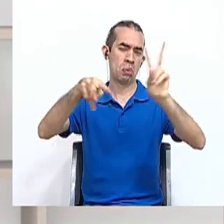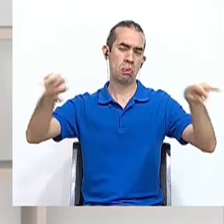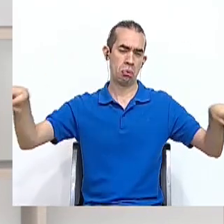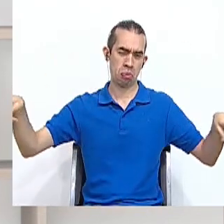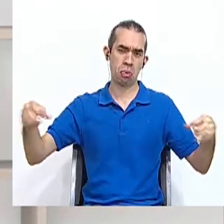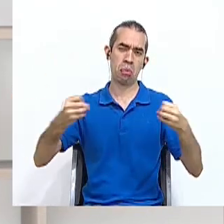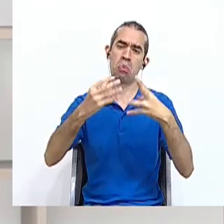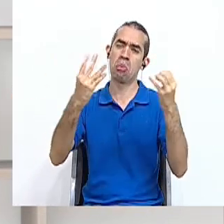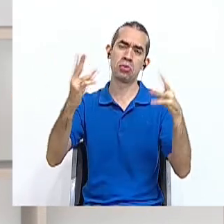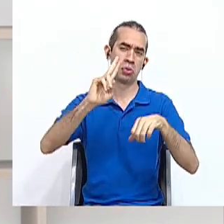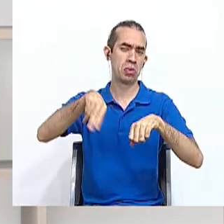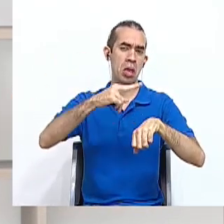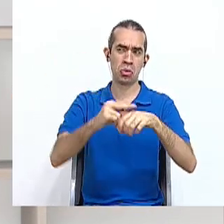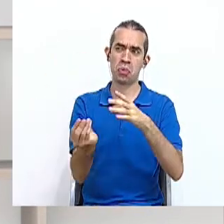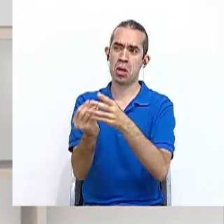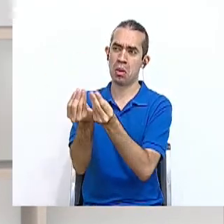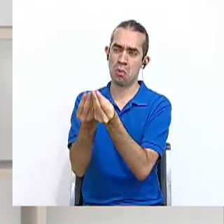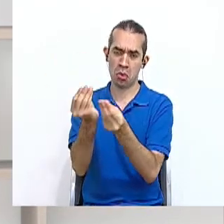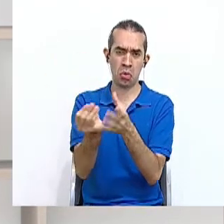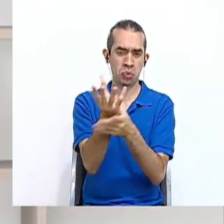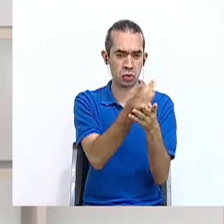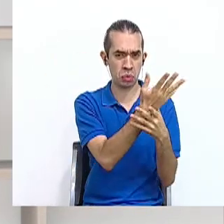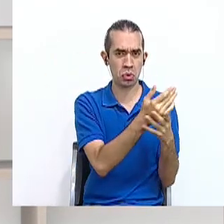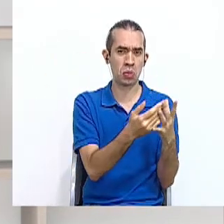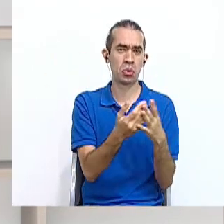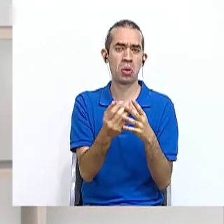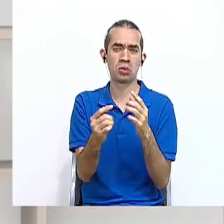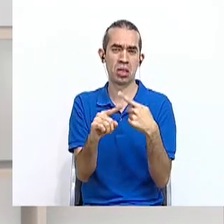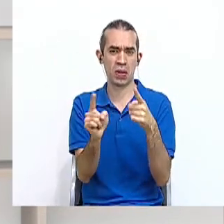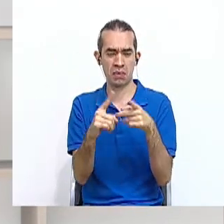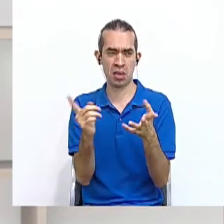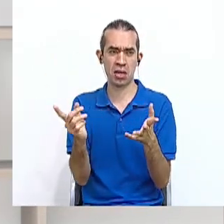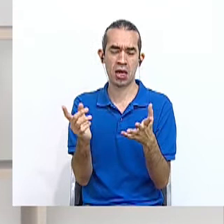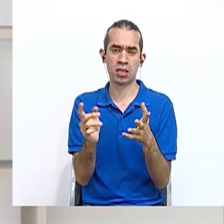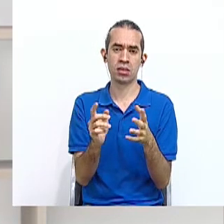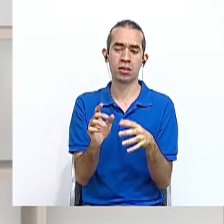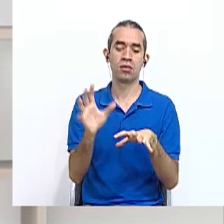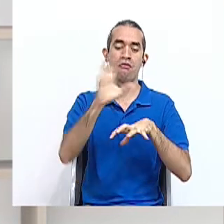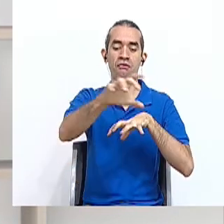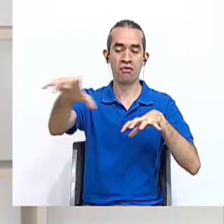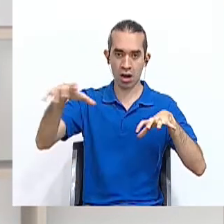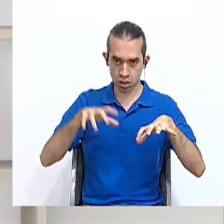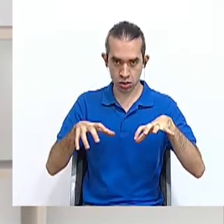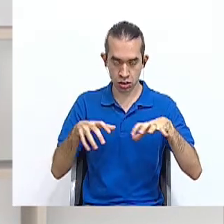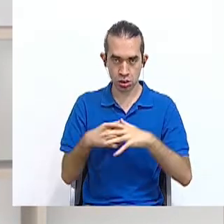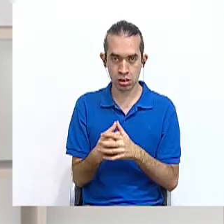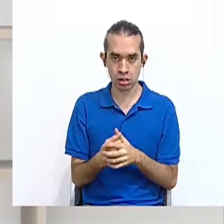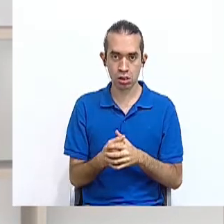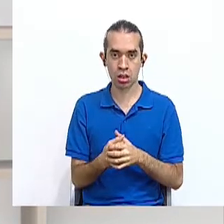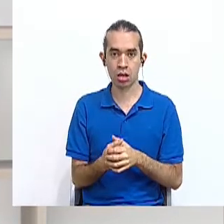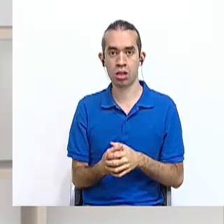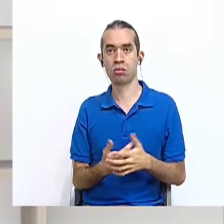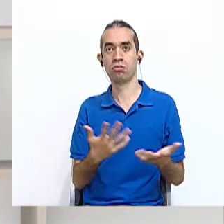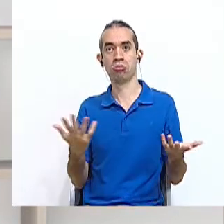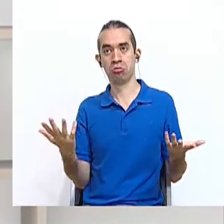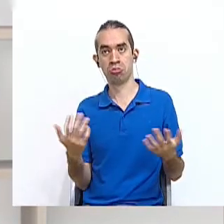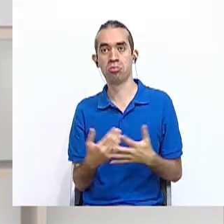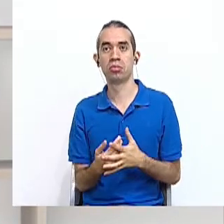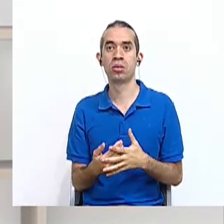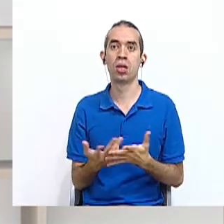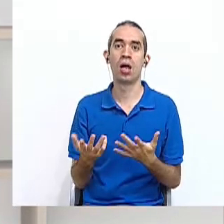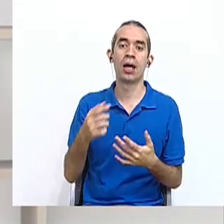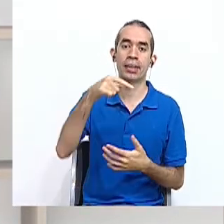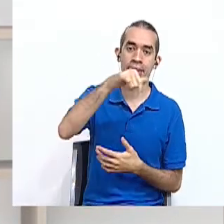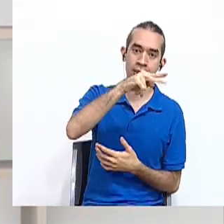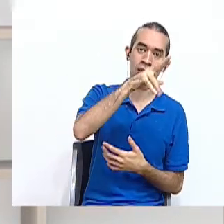abundantes productos naturales provenientes de sus diferentes regiones. Estos recursos orgánicos, como la quinoa,